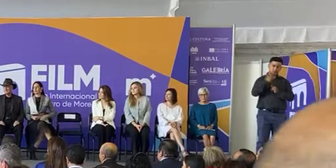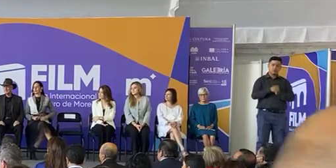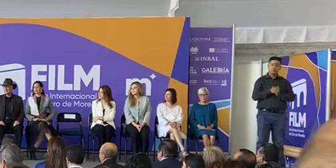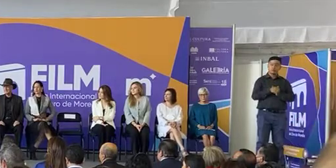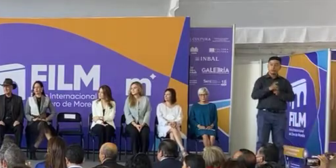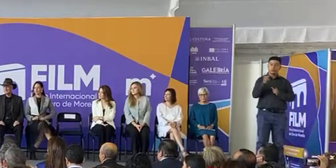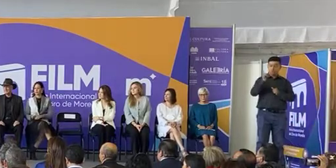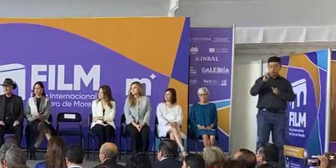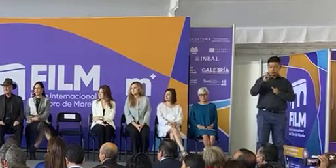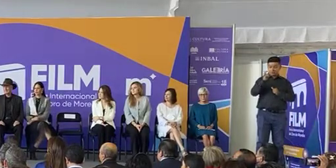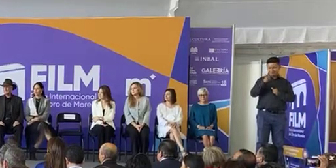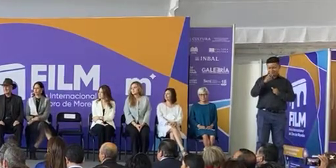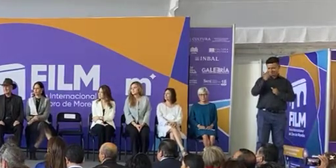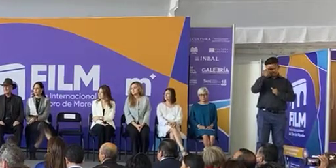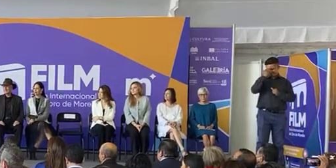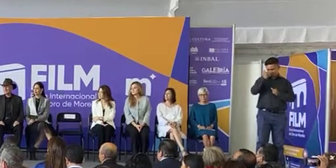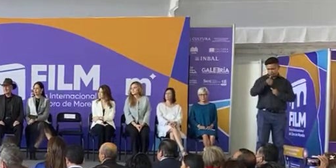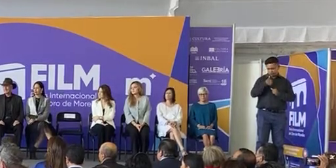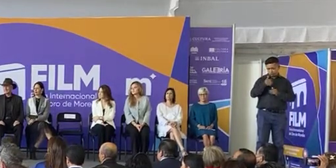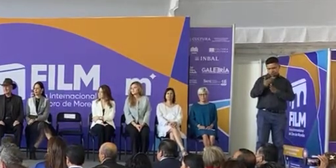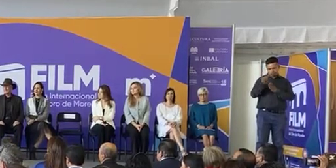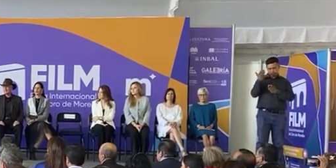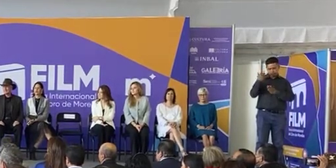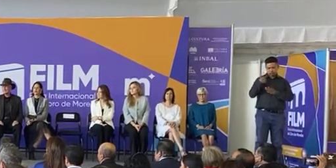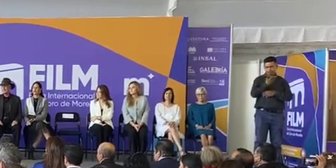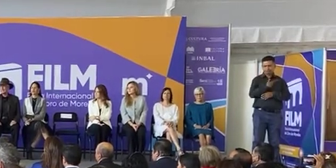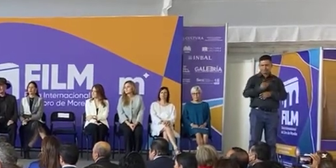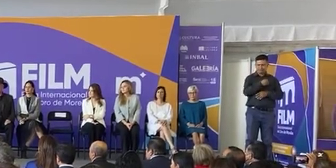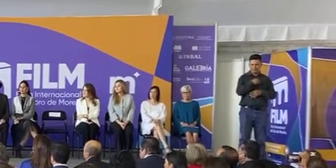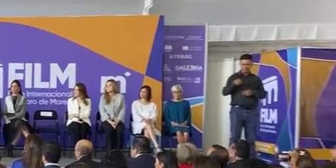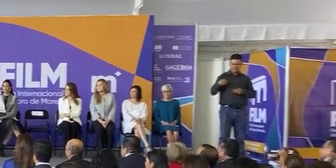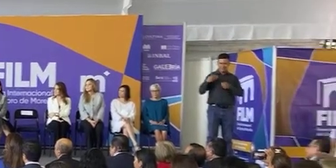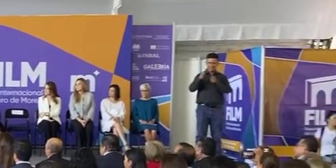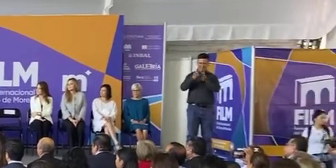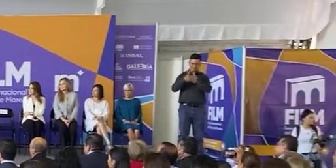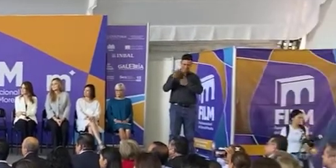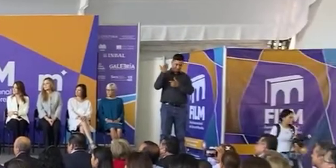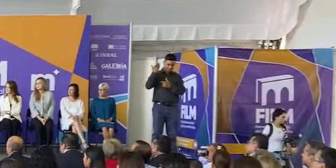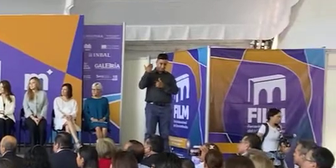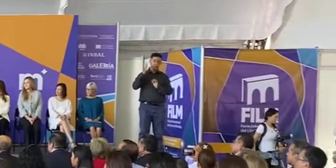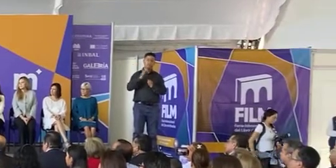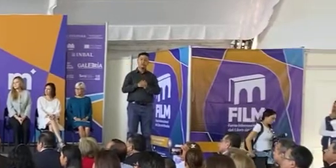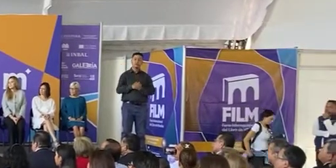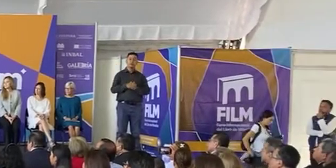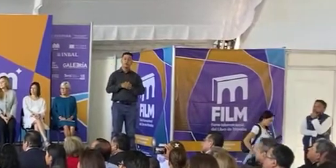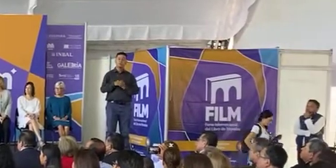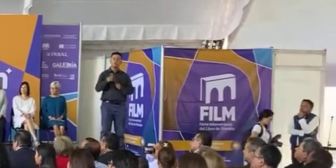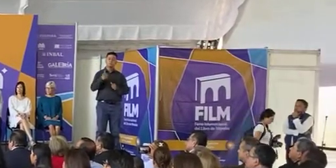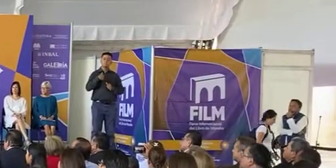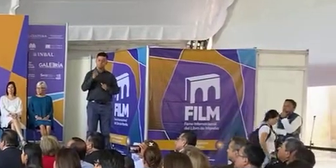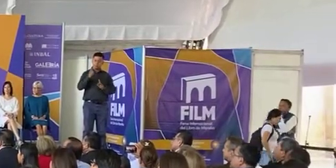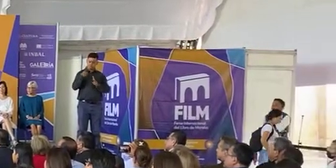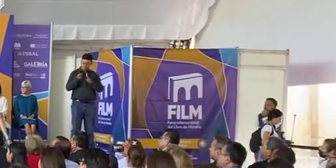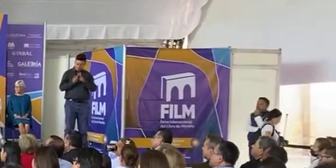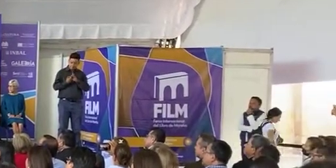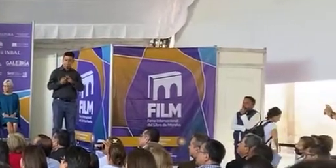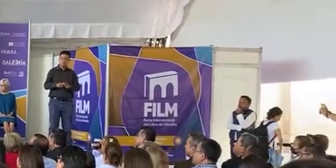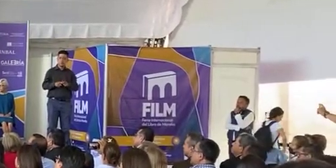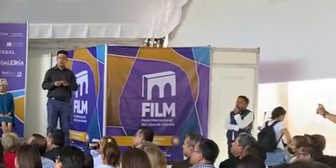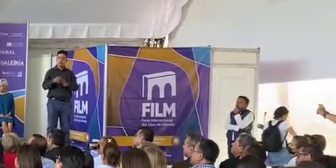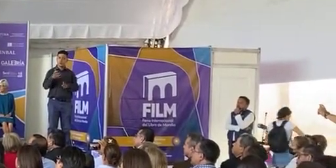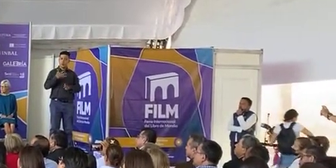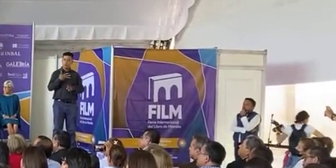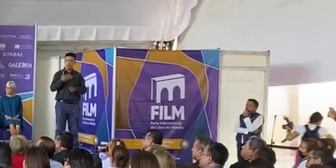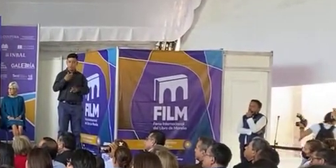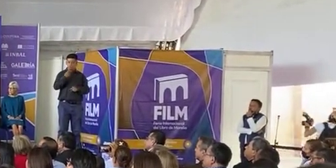cuando tuve la oportunidad en la administración anterior de arrancar y existía una